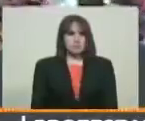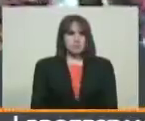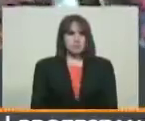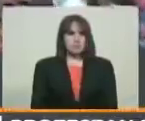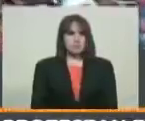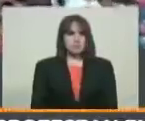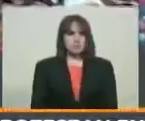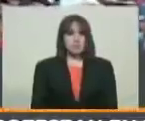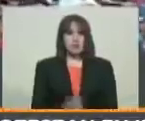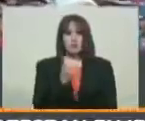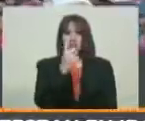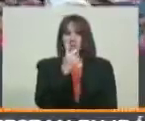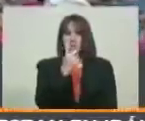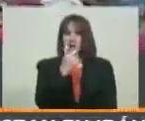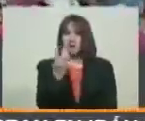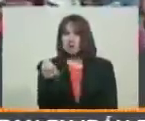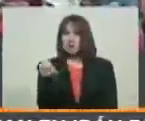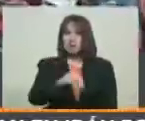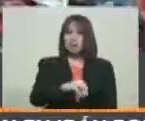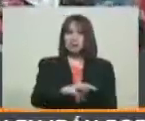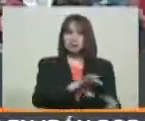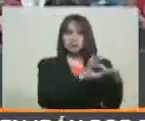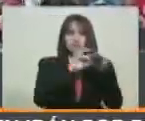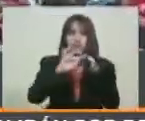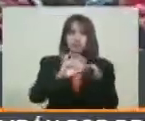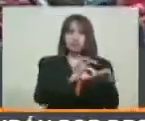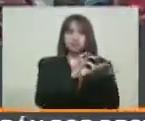Hace falta unir la fuerza del pueblo.